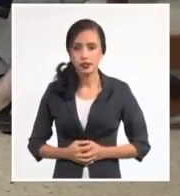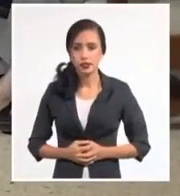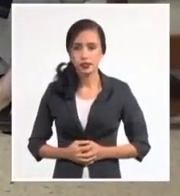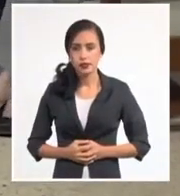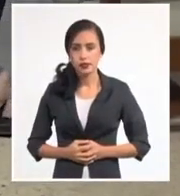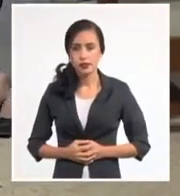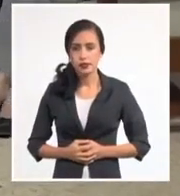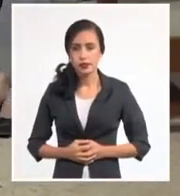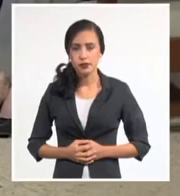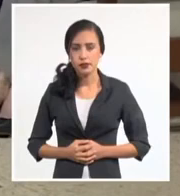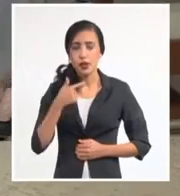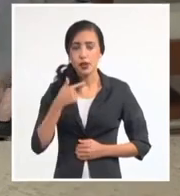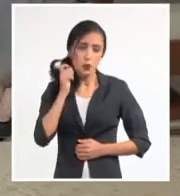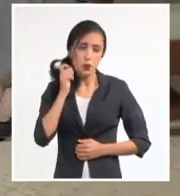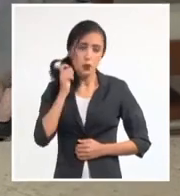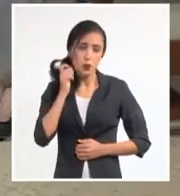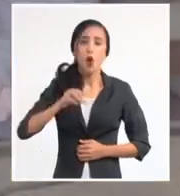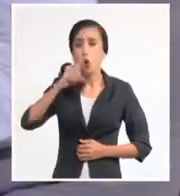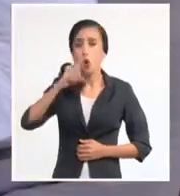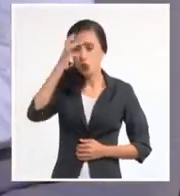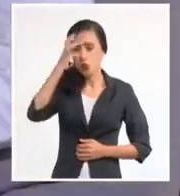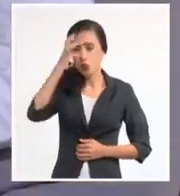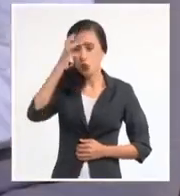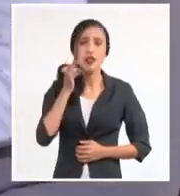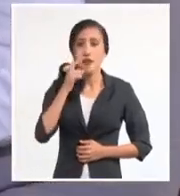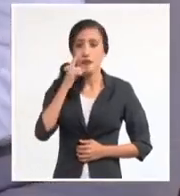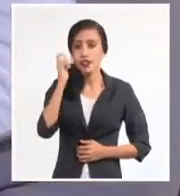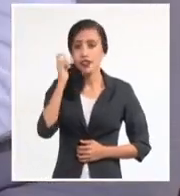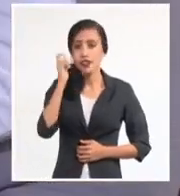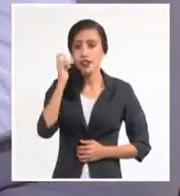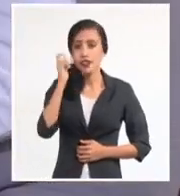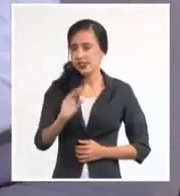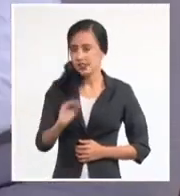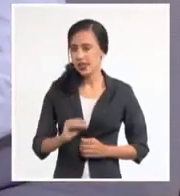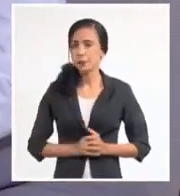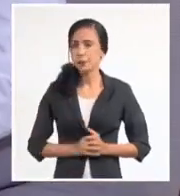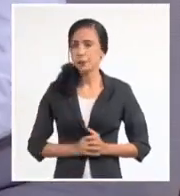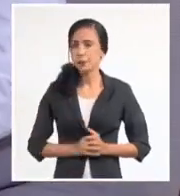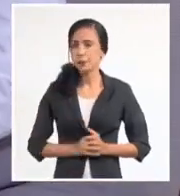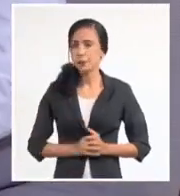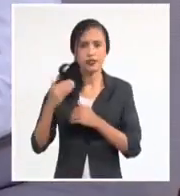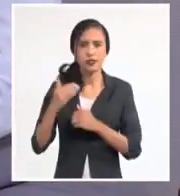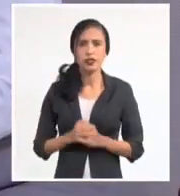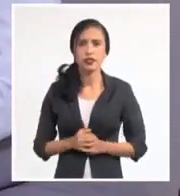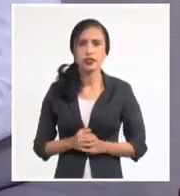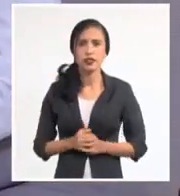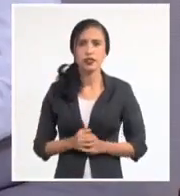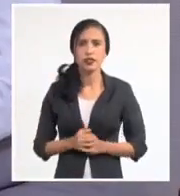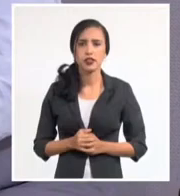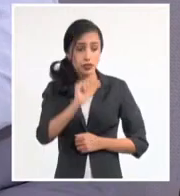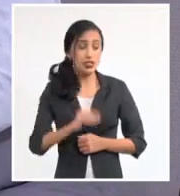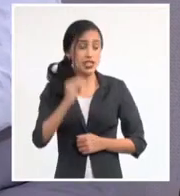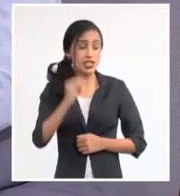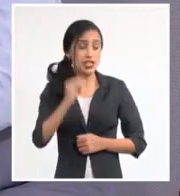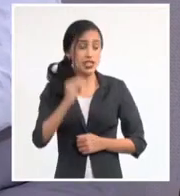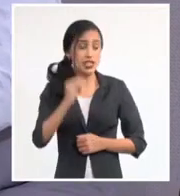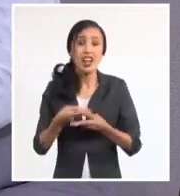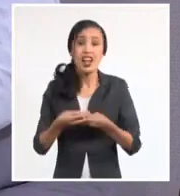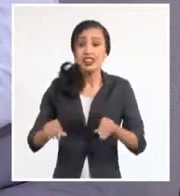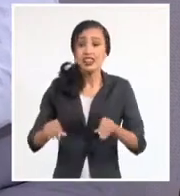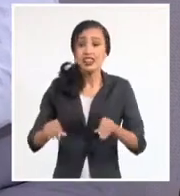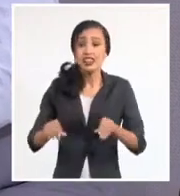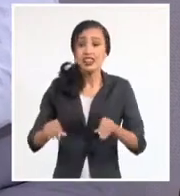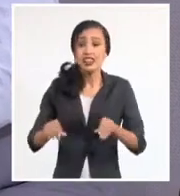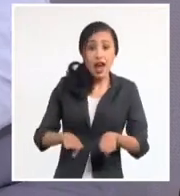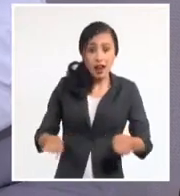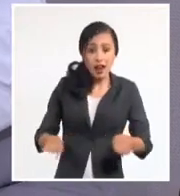usó una imagen muy clara. Decía, así como alguien está convencido de que la tierra es plana, hay quien está